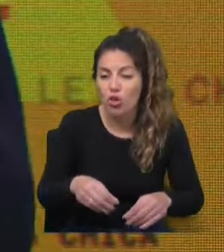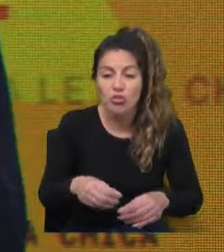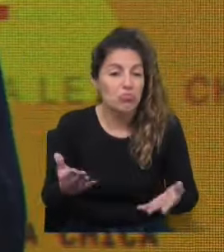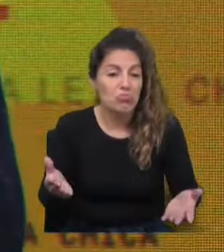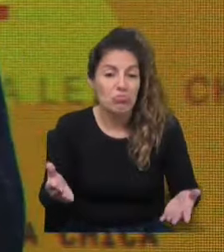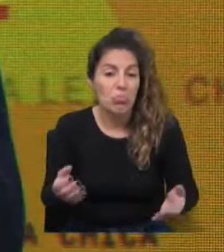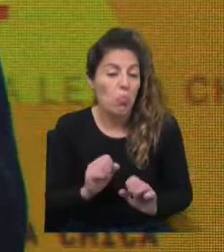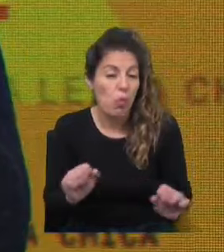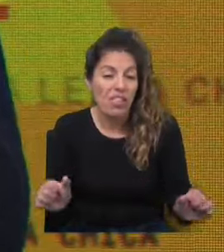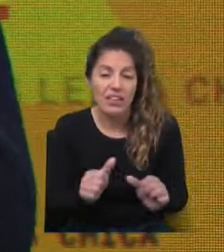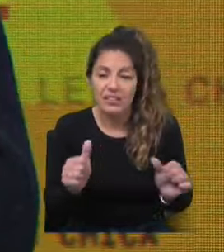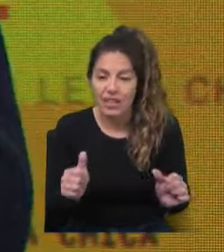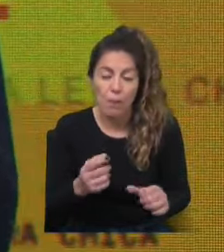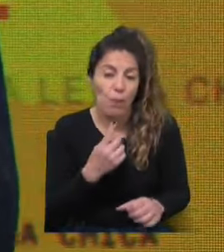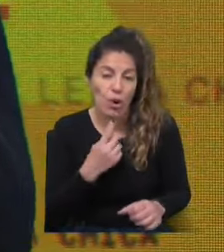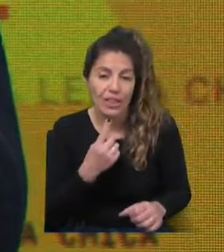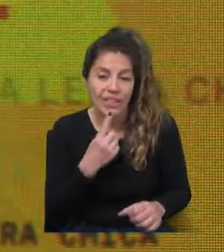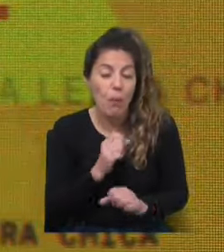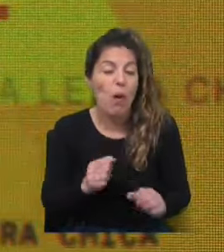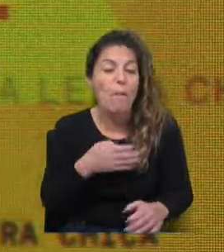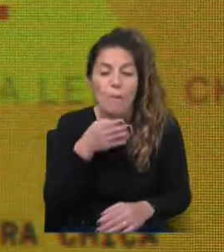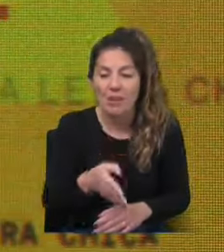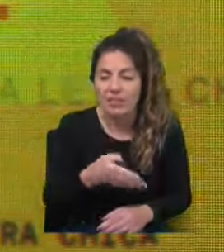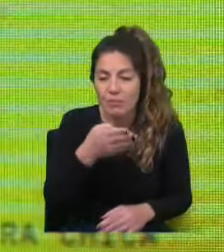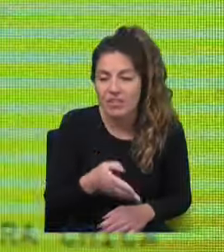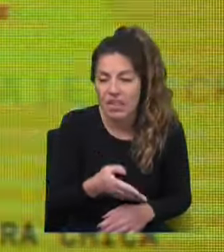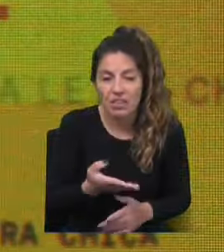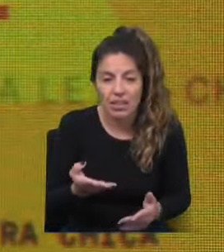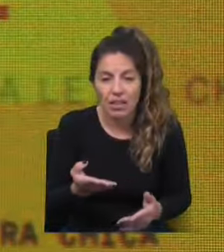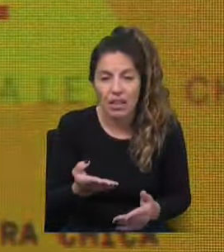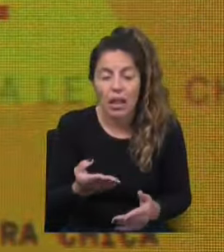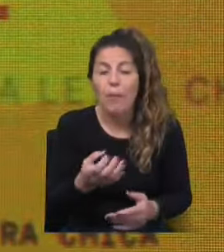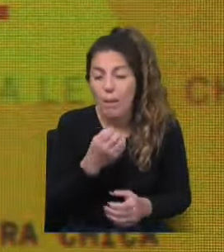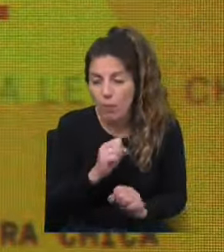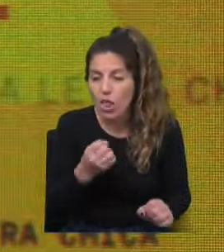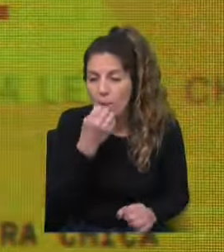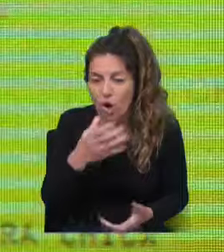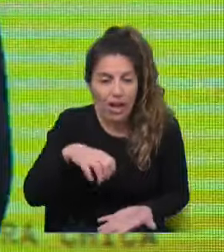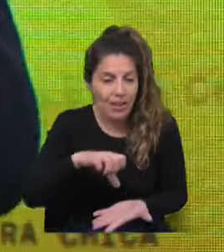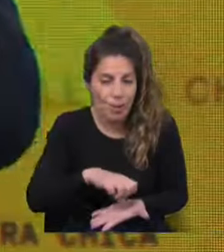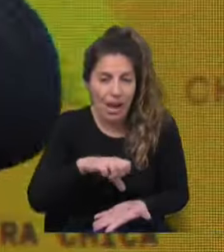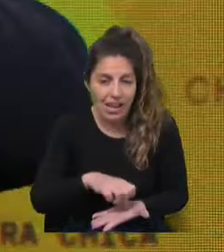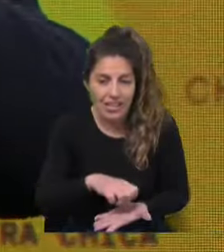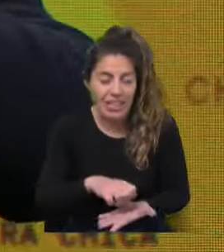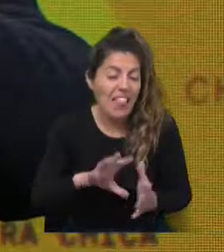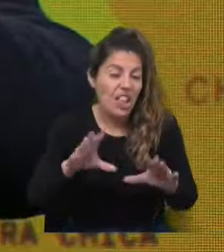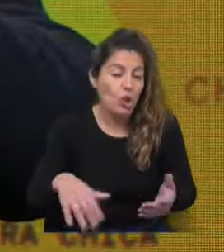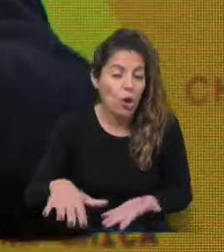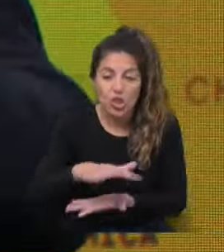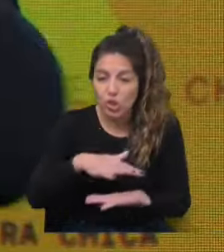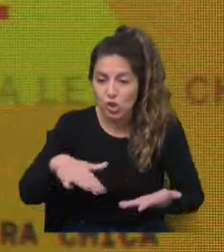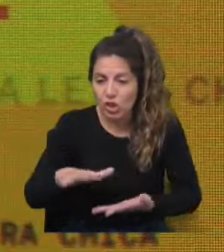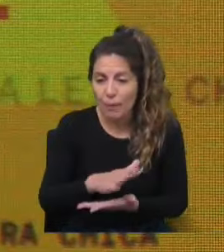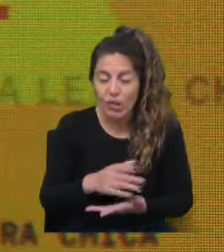canalice su participación y sus inquietudes para mejorar el país desde todos esos